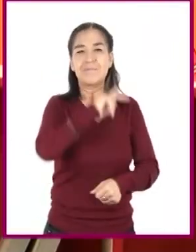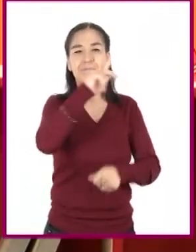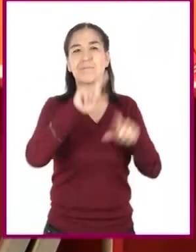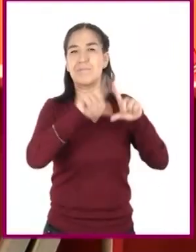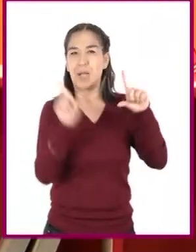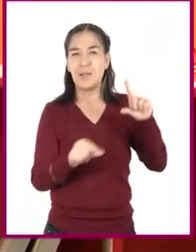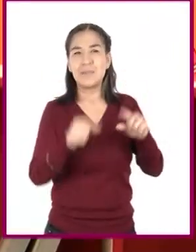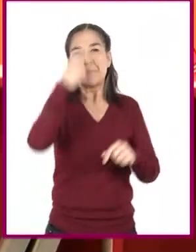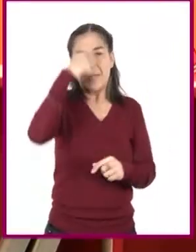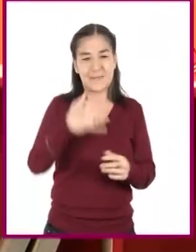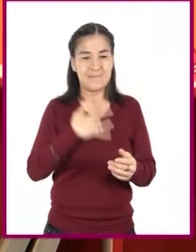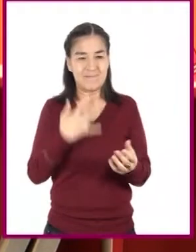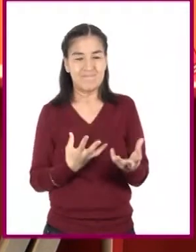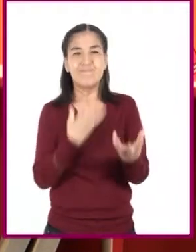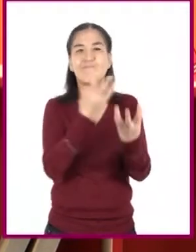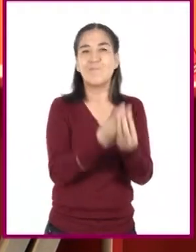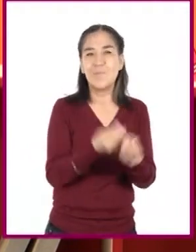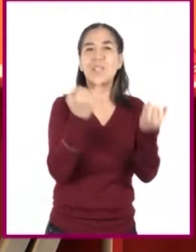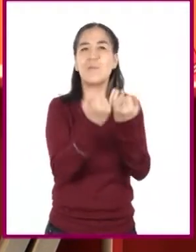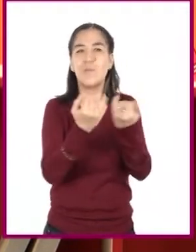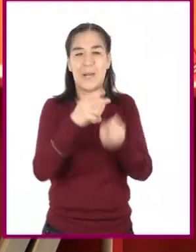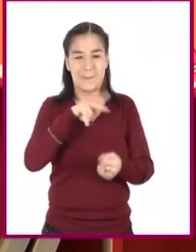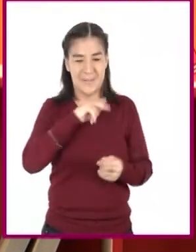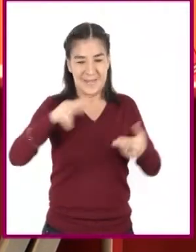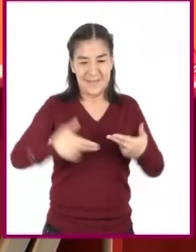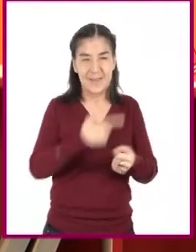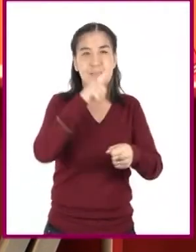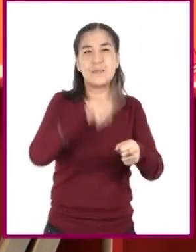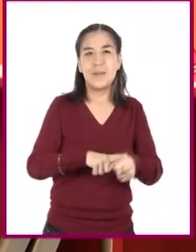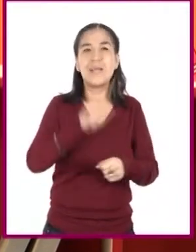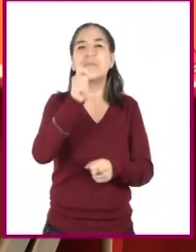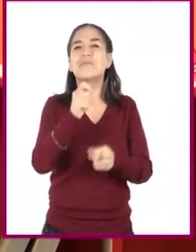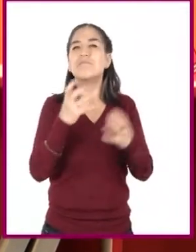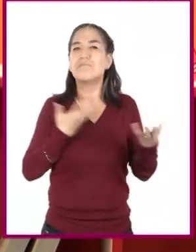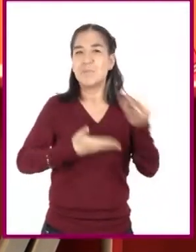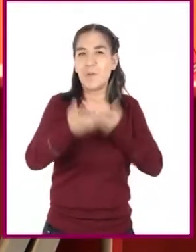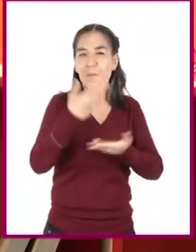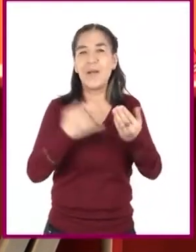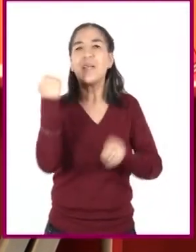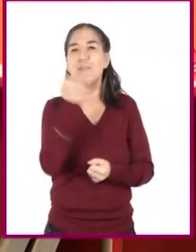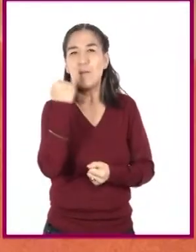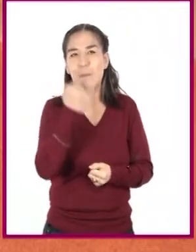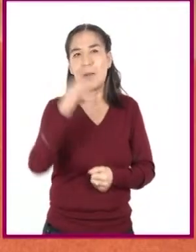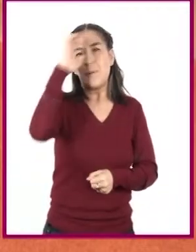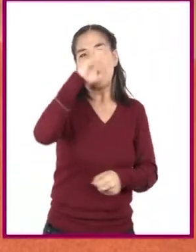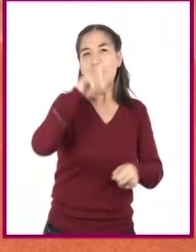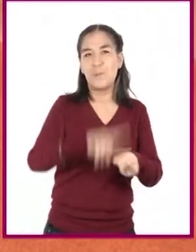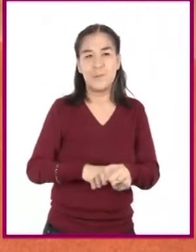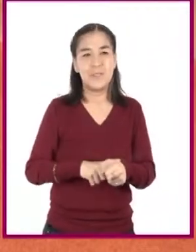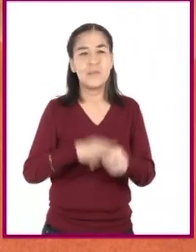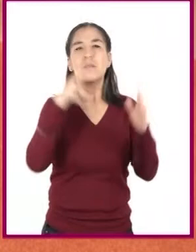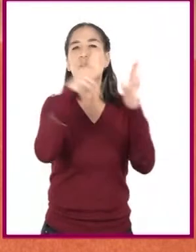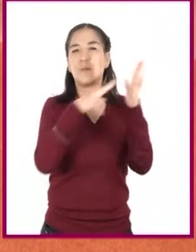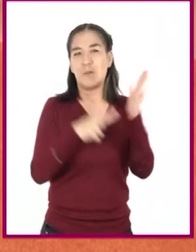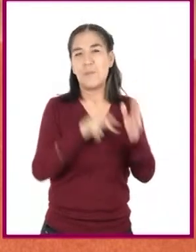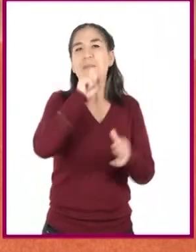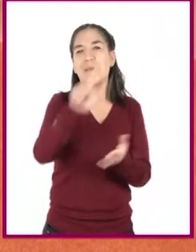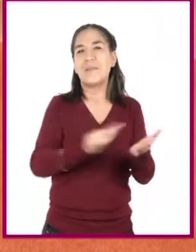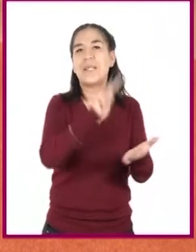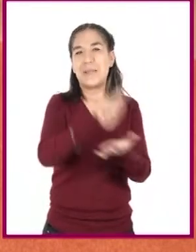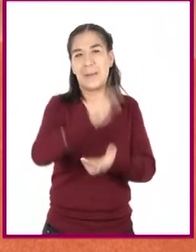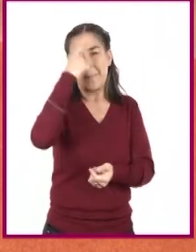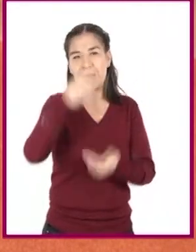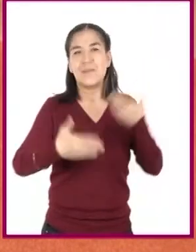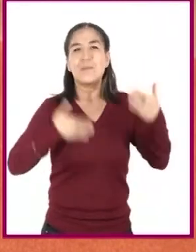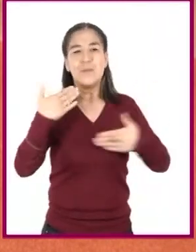a construir una identidad nacional en la que compartimos un idioma, una cultura, así como las normas y leyes que garantizan